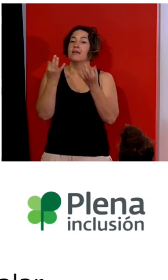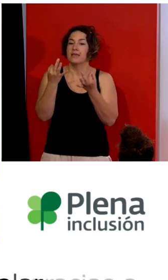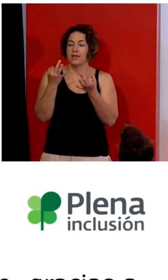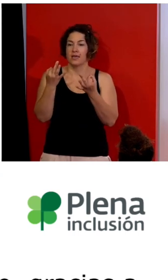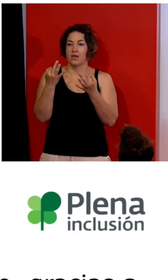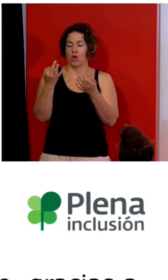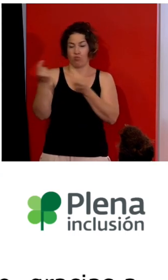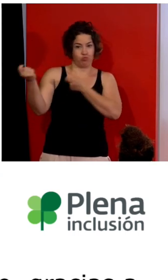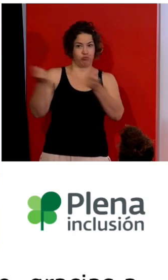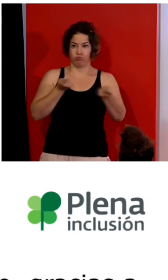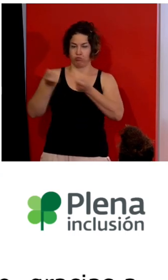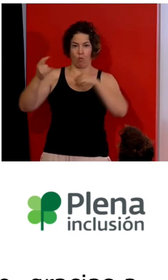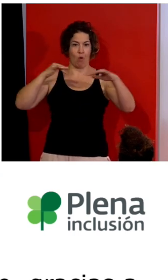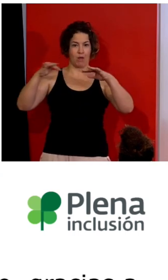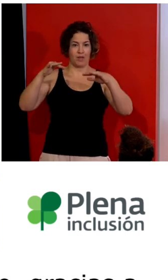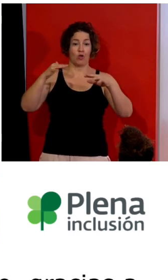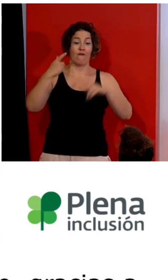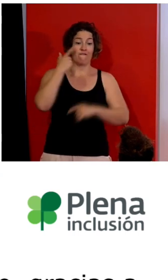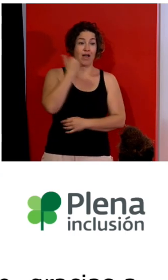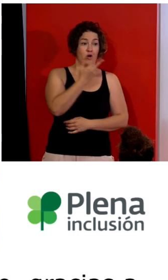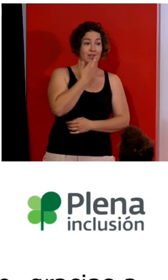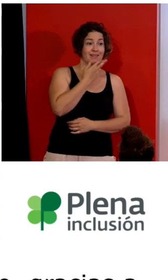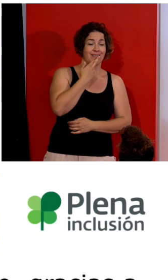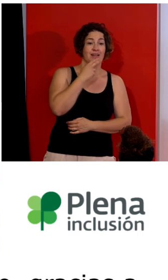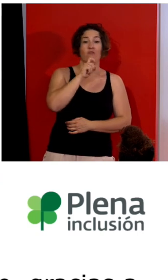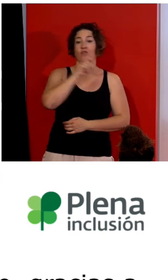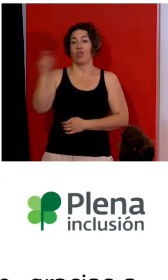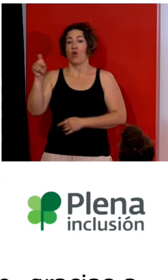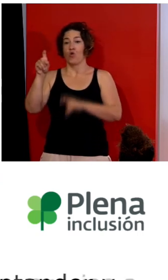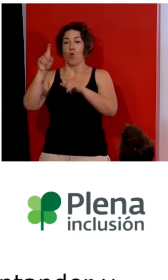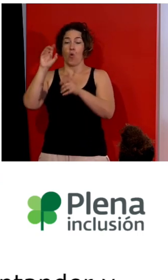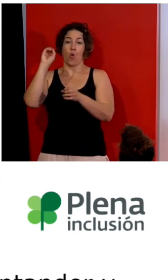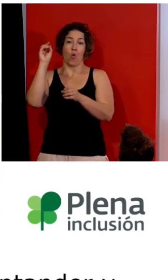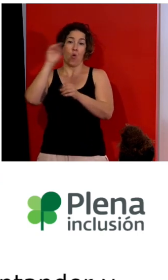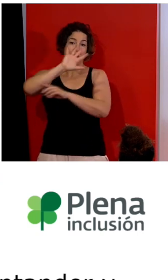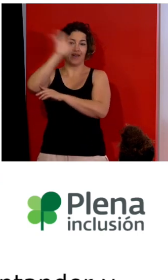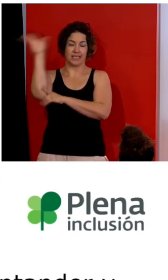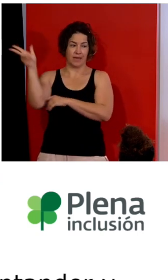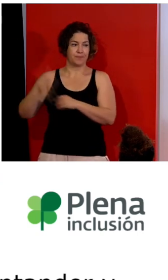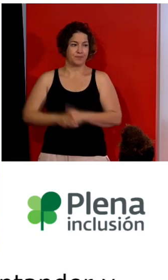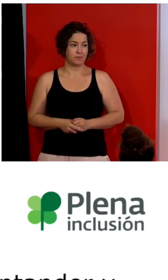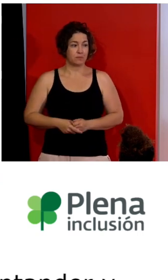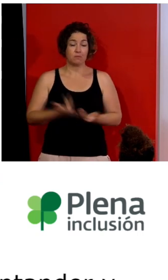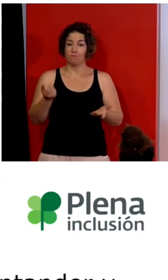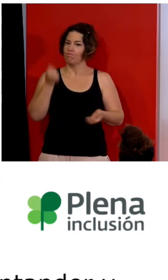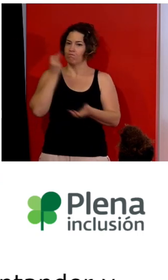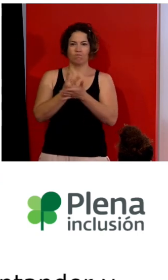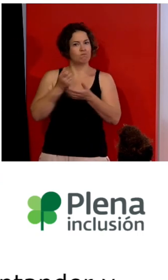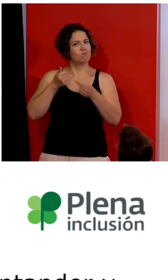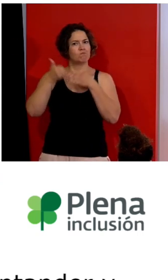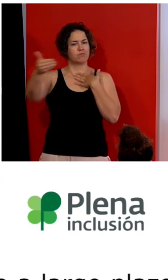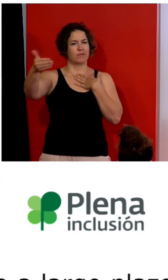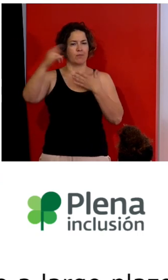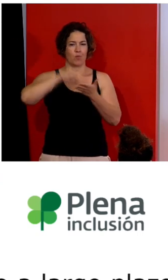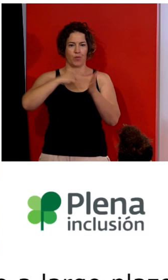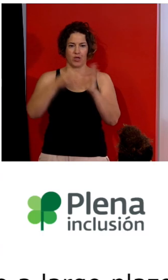a una coordinada acción con Banco de Santander y Fundación Universia, que ha apostado a largo plazo en este proyecto,